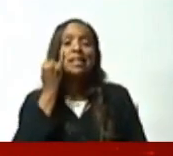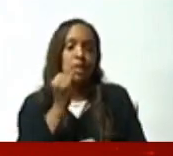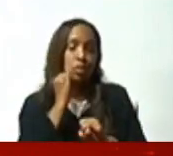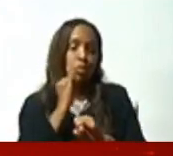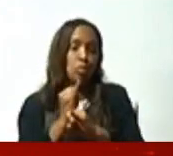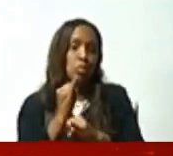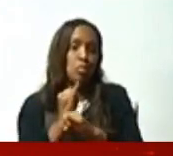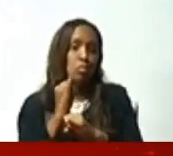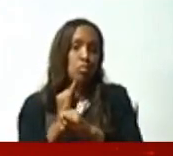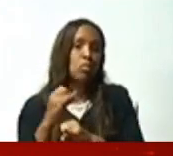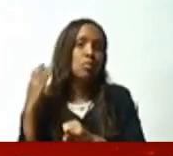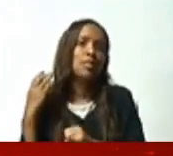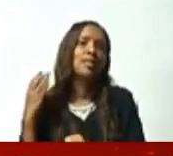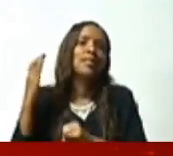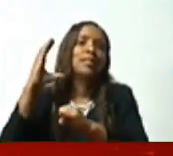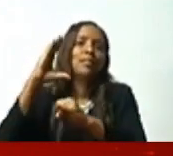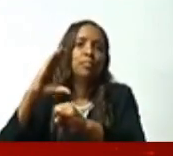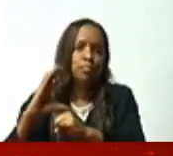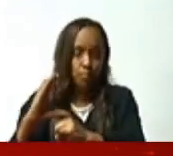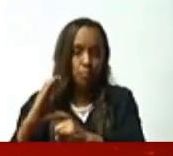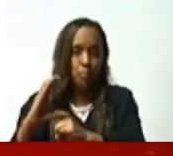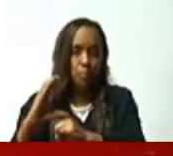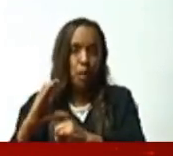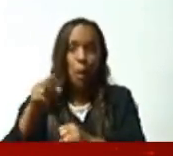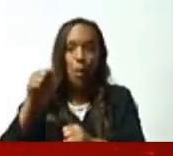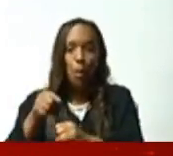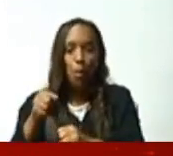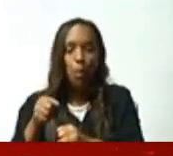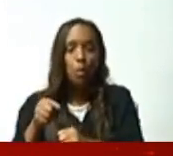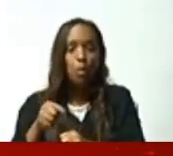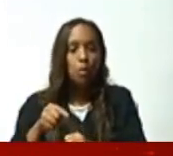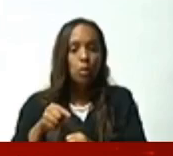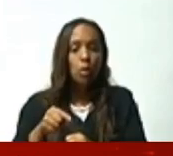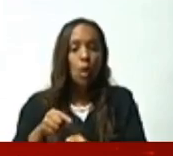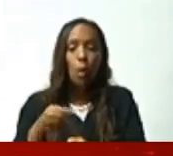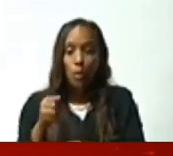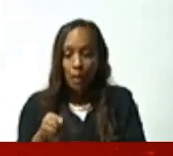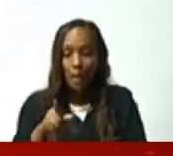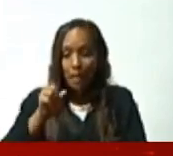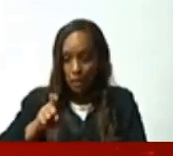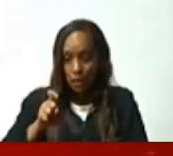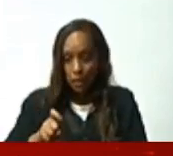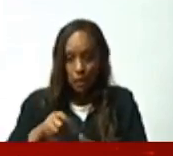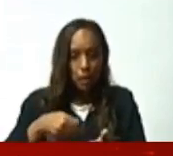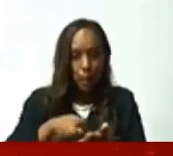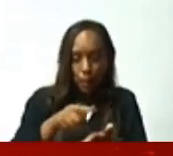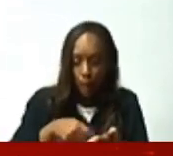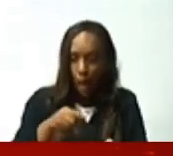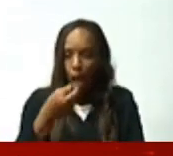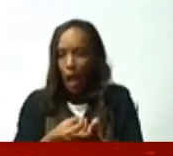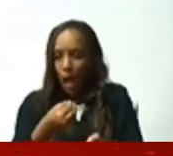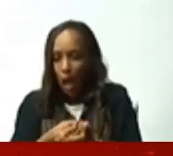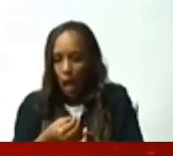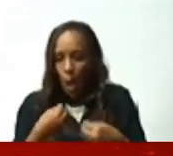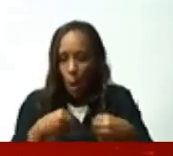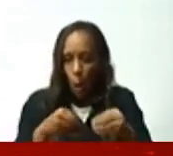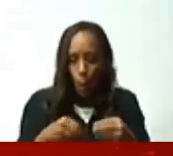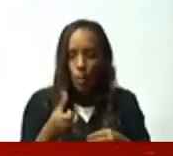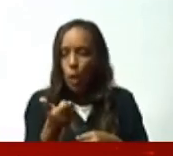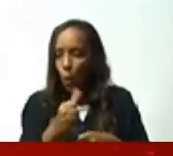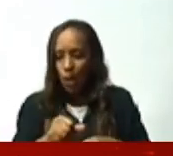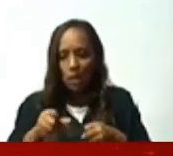están destinadas para esto, para que compren materiales y demás que tiene que ver con el paso de la tormenta.